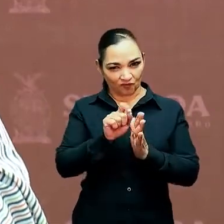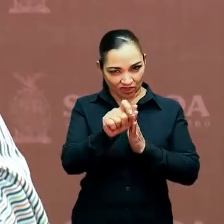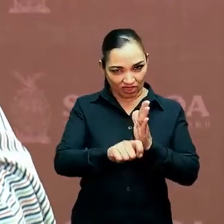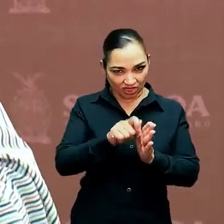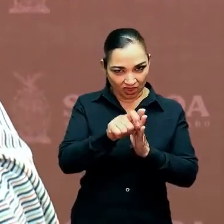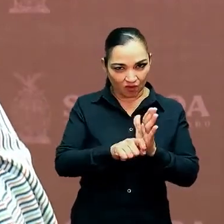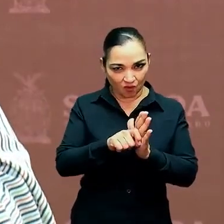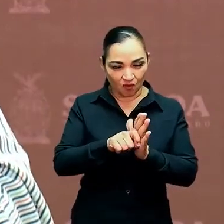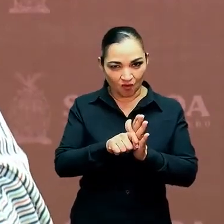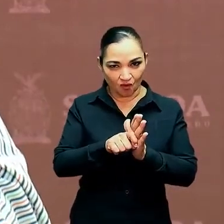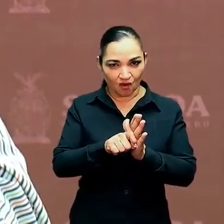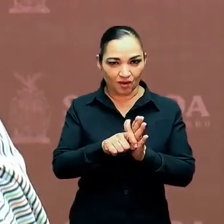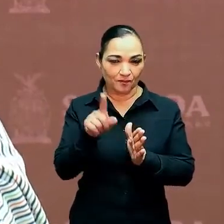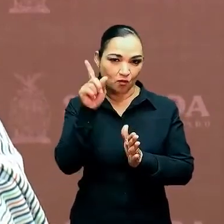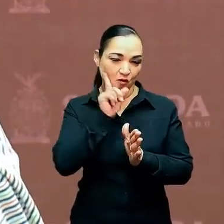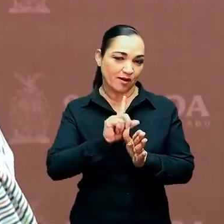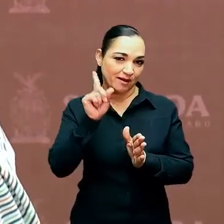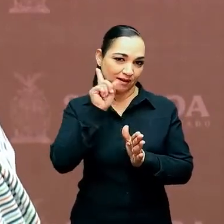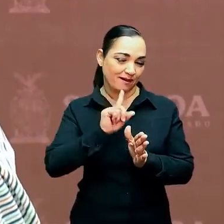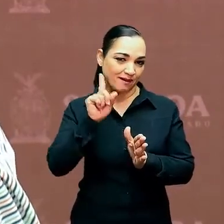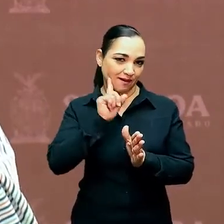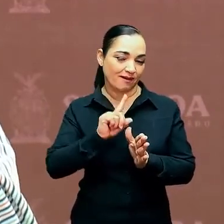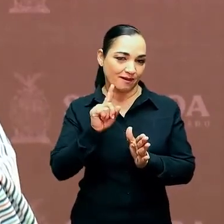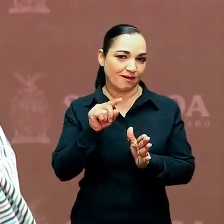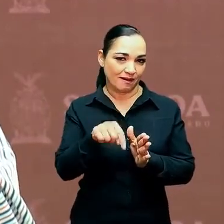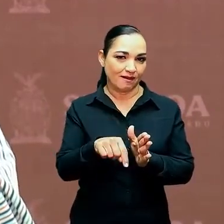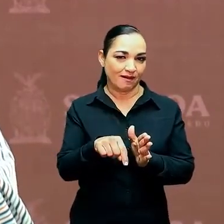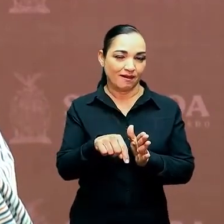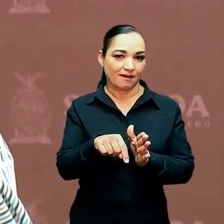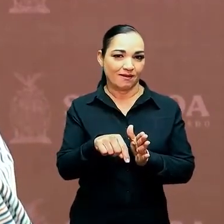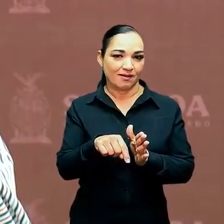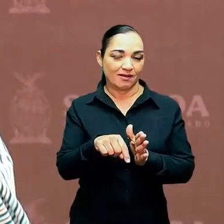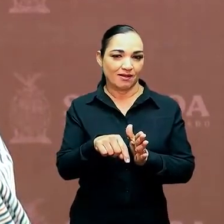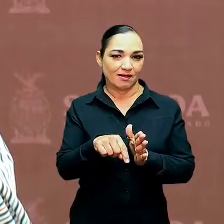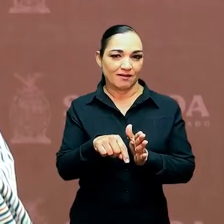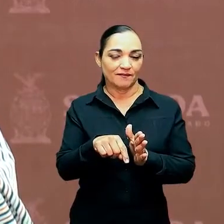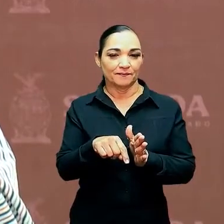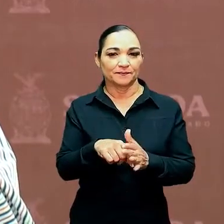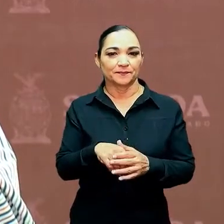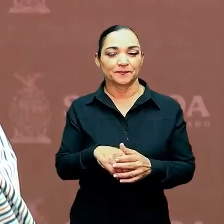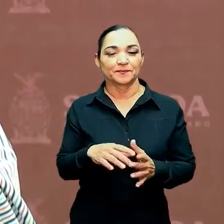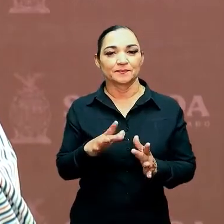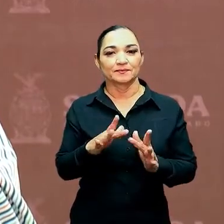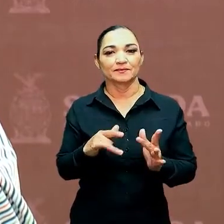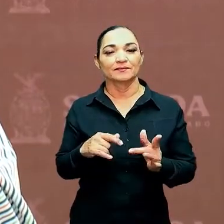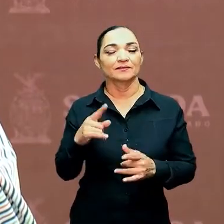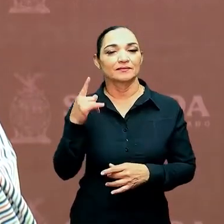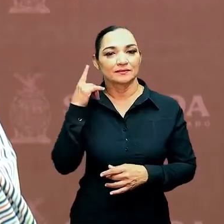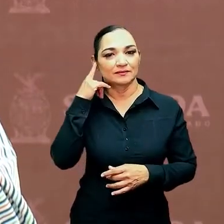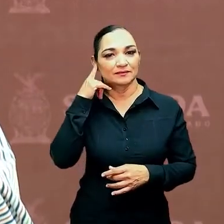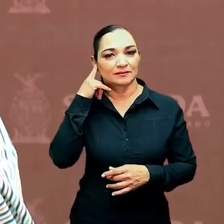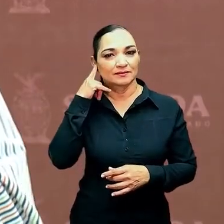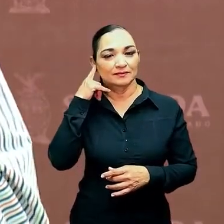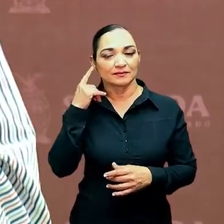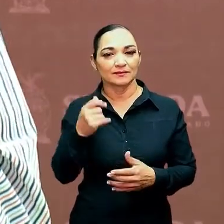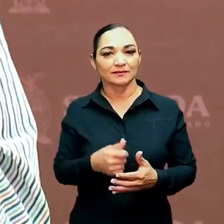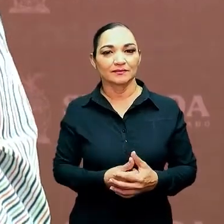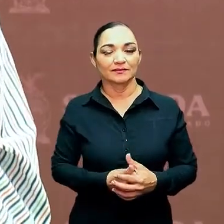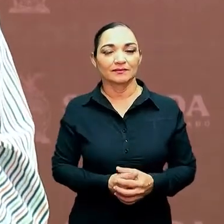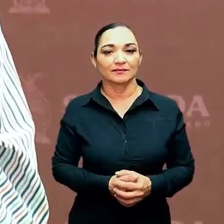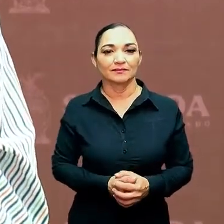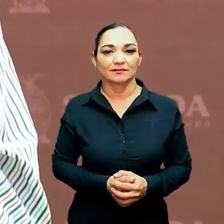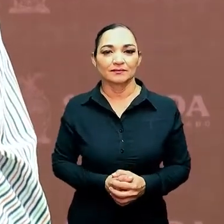utiliza las plataformas para tener este personaje que, por supuesto, nadie, como en el deporte